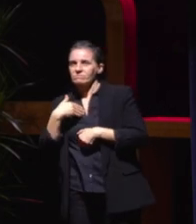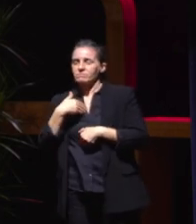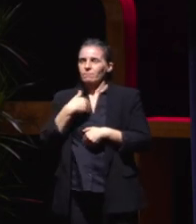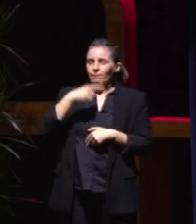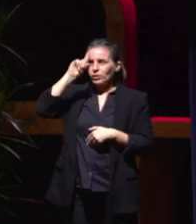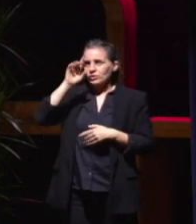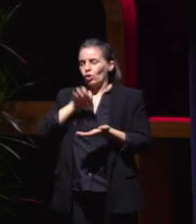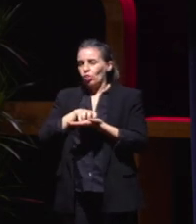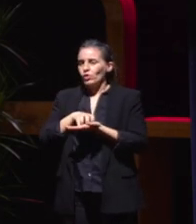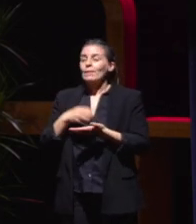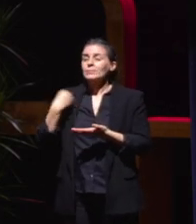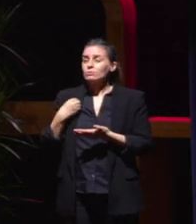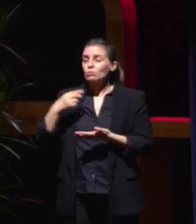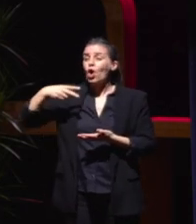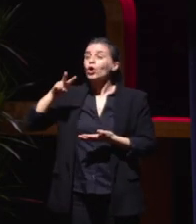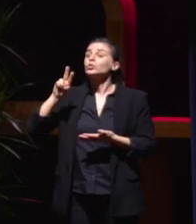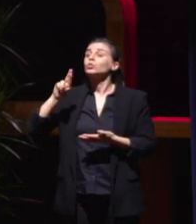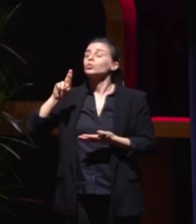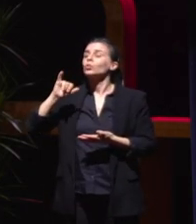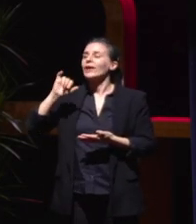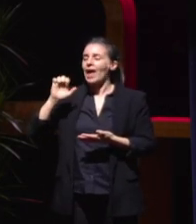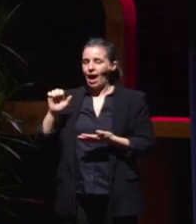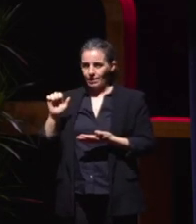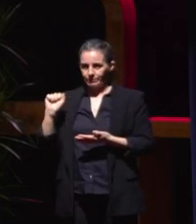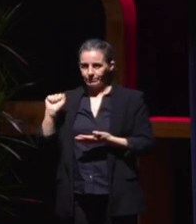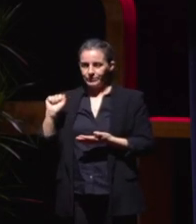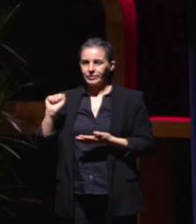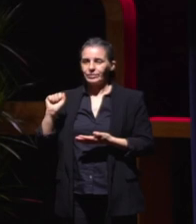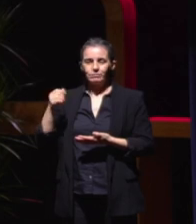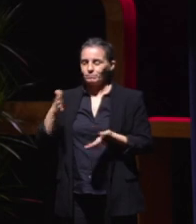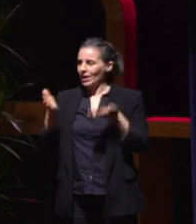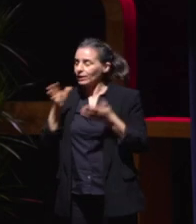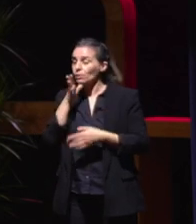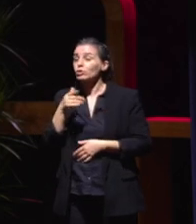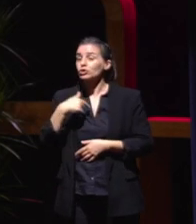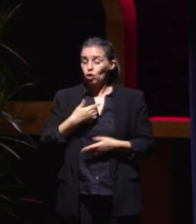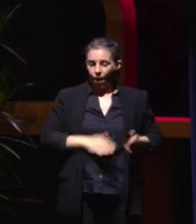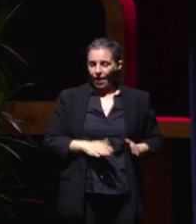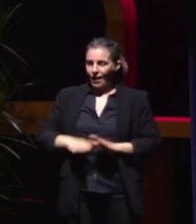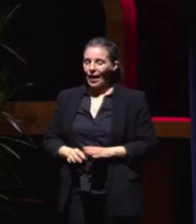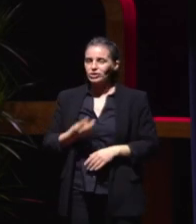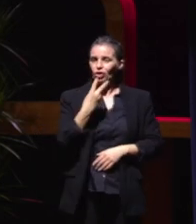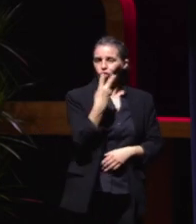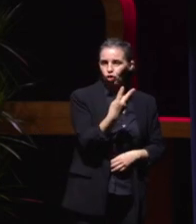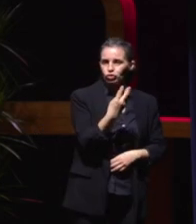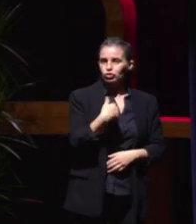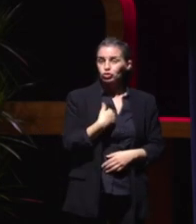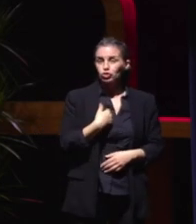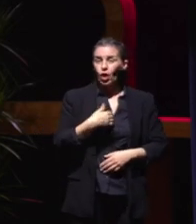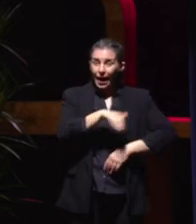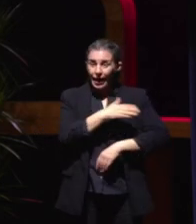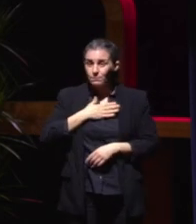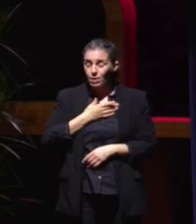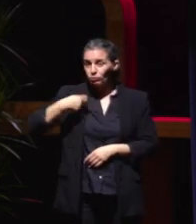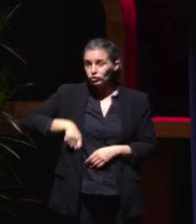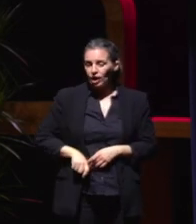me ha encantado lo de Nuria porque yo que tengo dos hijas me he pasado toda mi carrera profesional escondiendo a mis hijas Yo